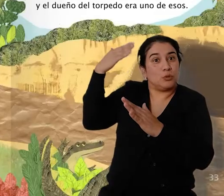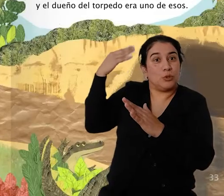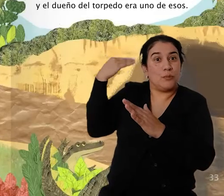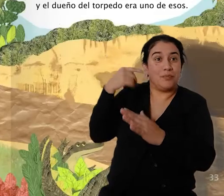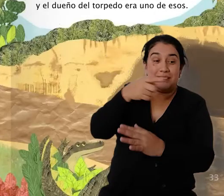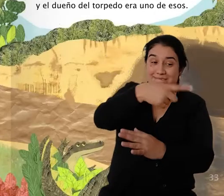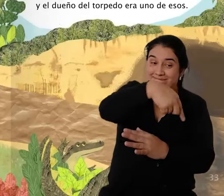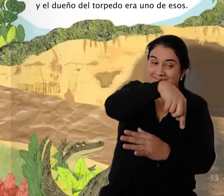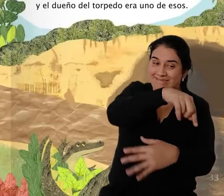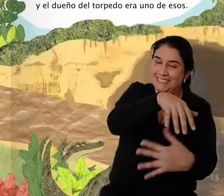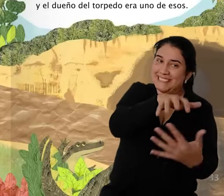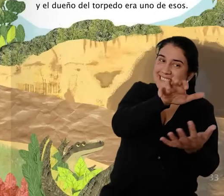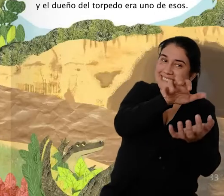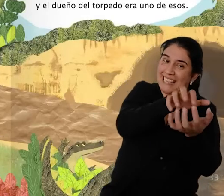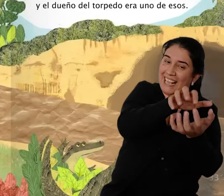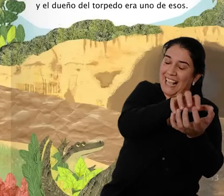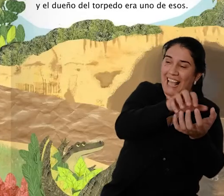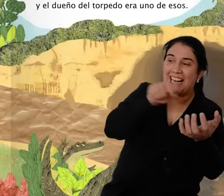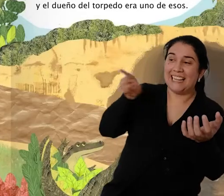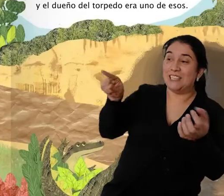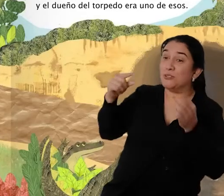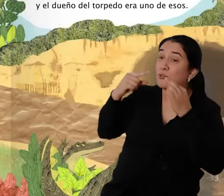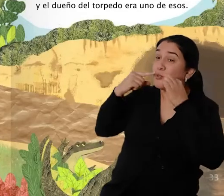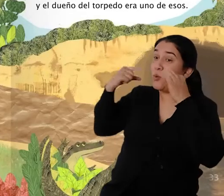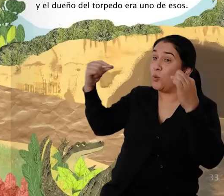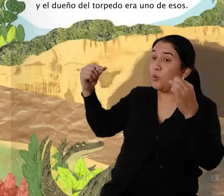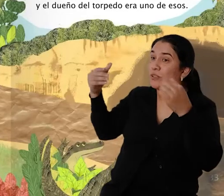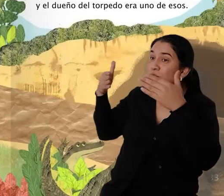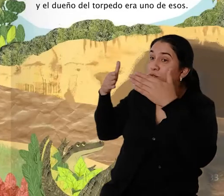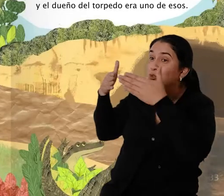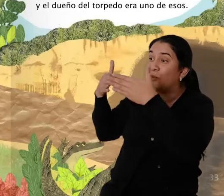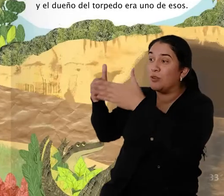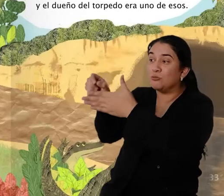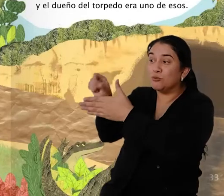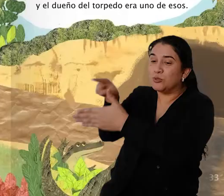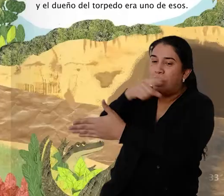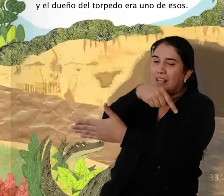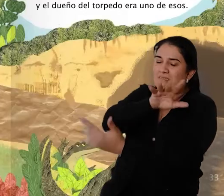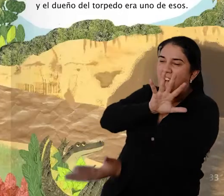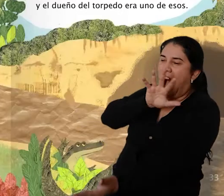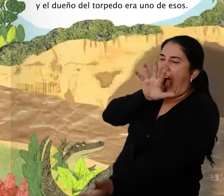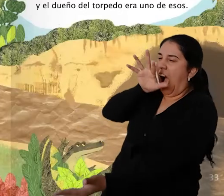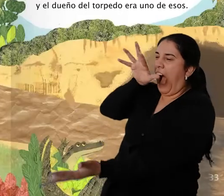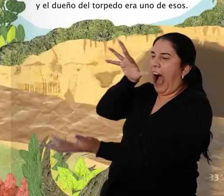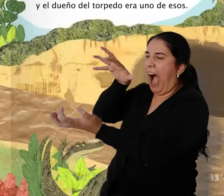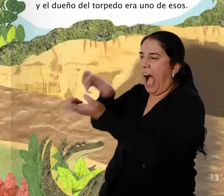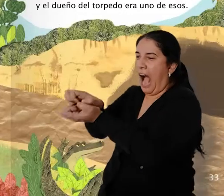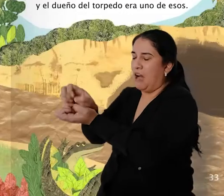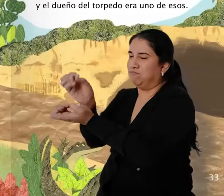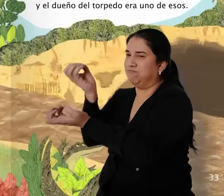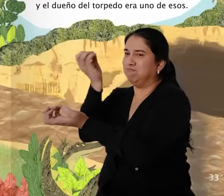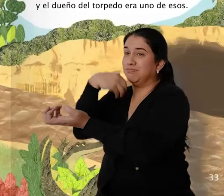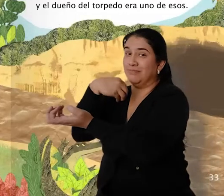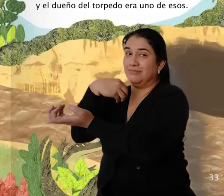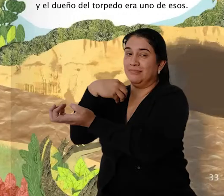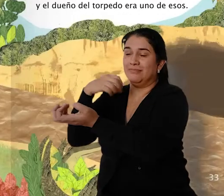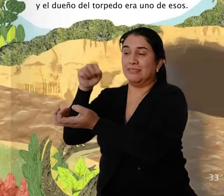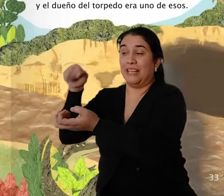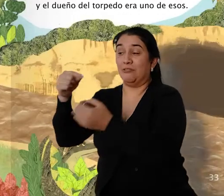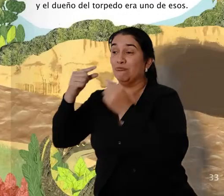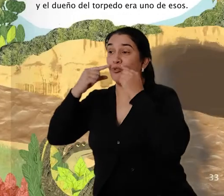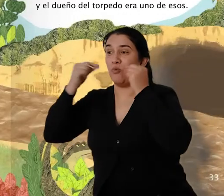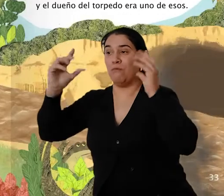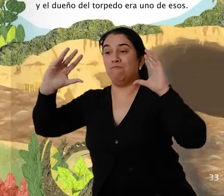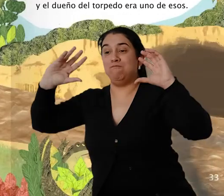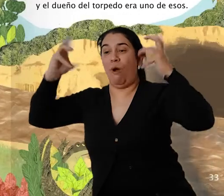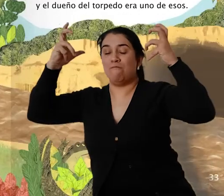se habían comido a un sobrinito del surubí, y este no había querido tener más relaciones con los yacarés. Pero a pesar de